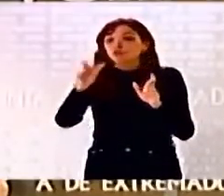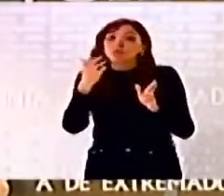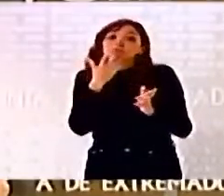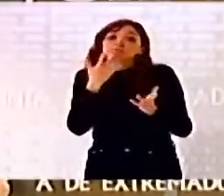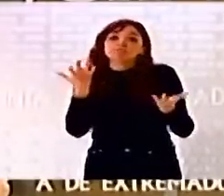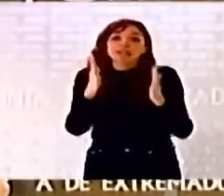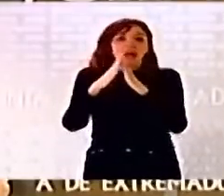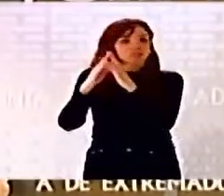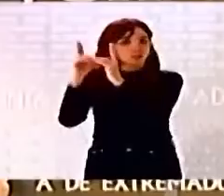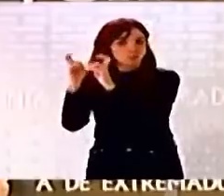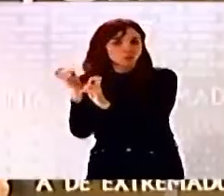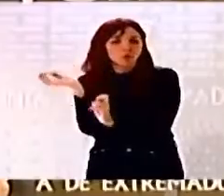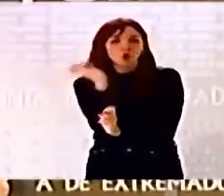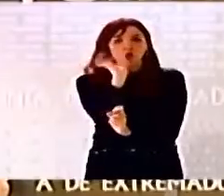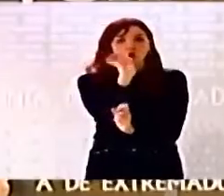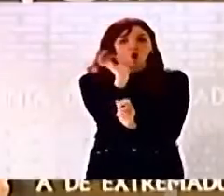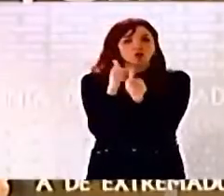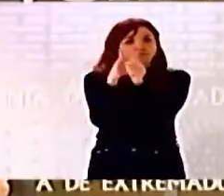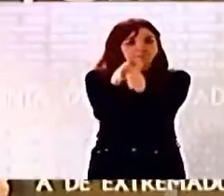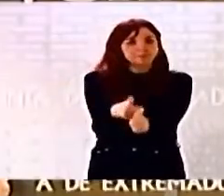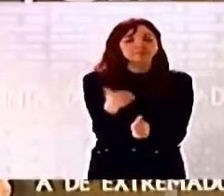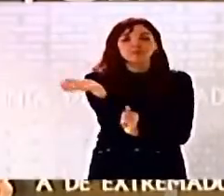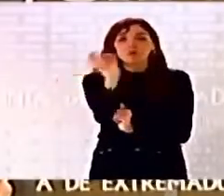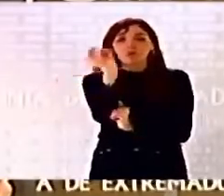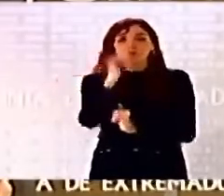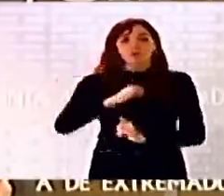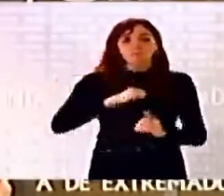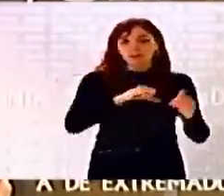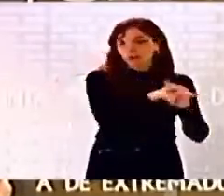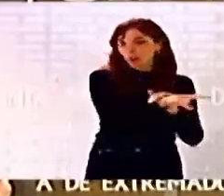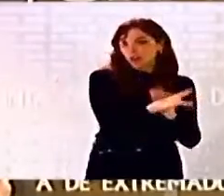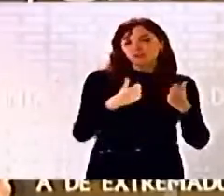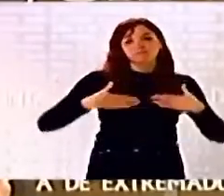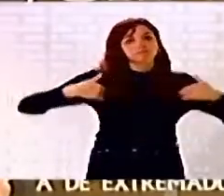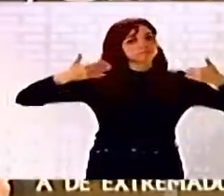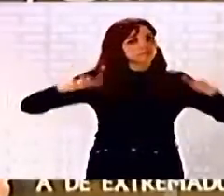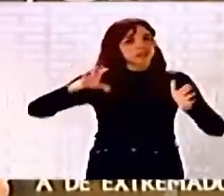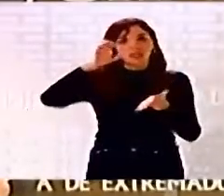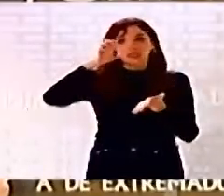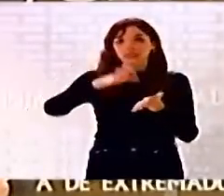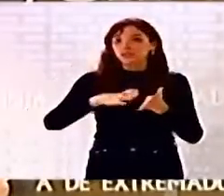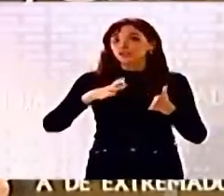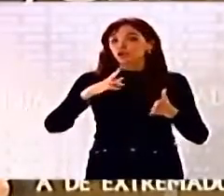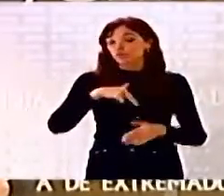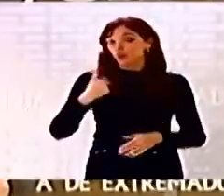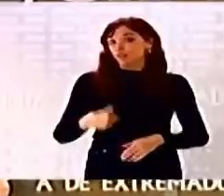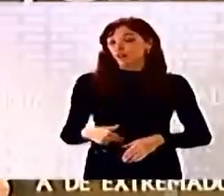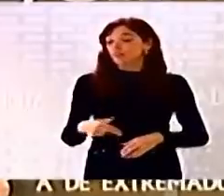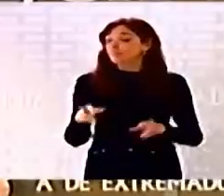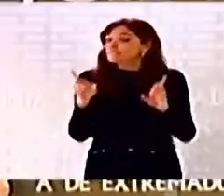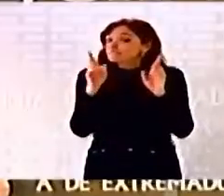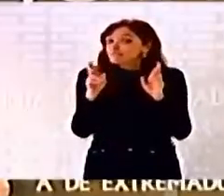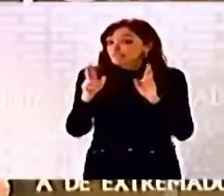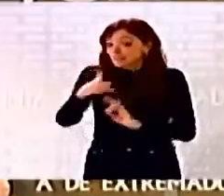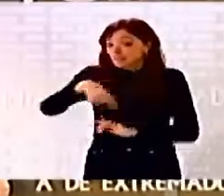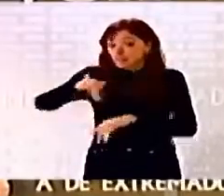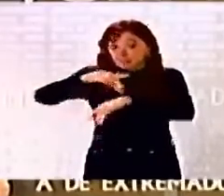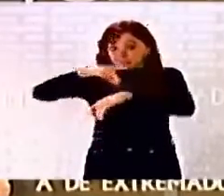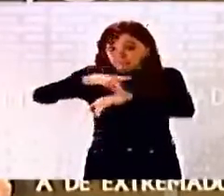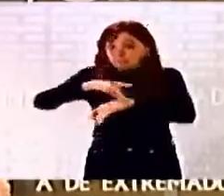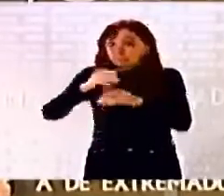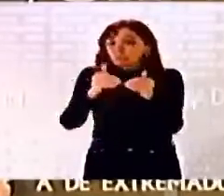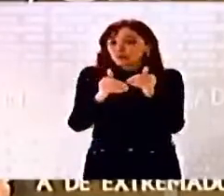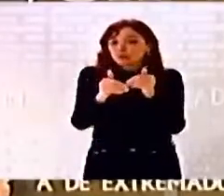estén en nuestros hospitales, en cualquiera de nuestros centros sanitarios, desearle una pronta y completa